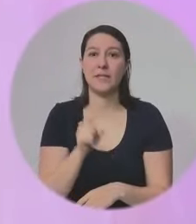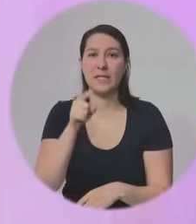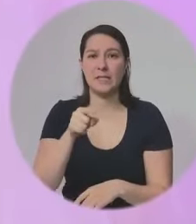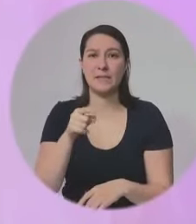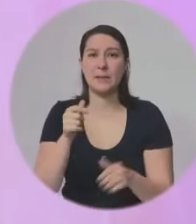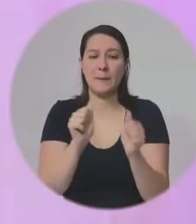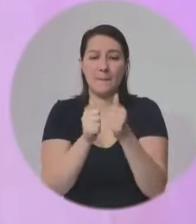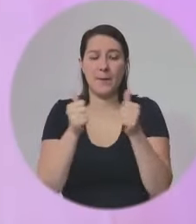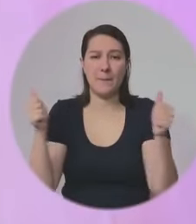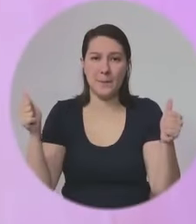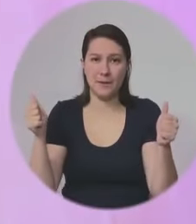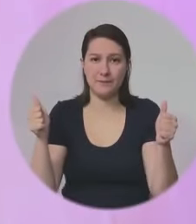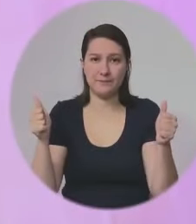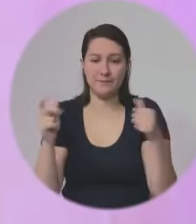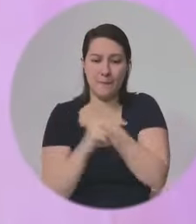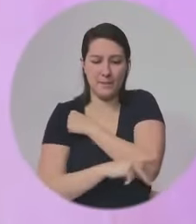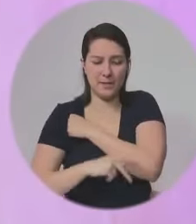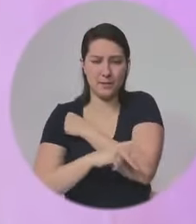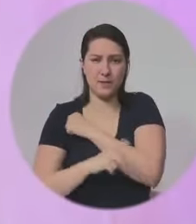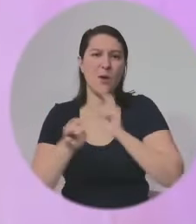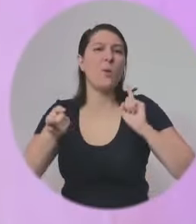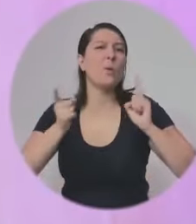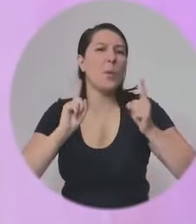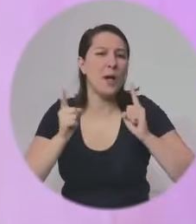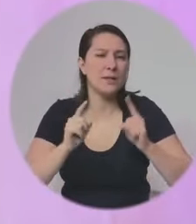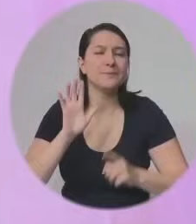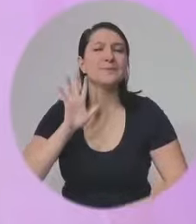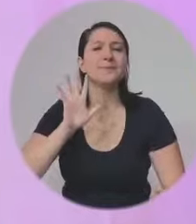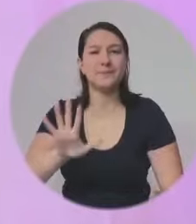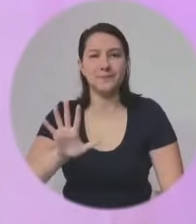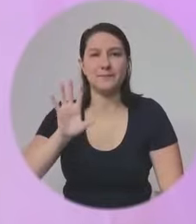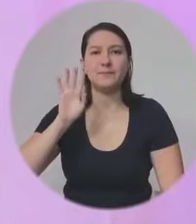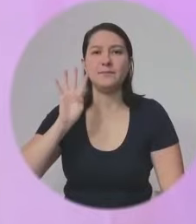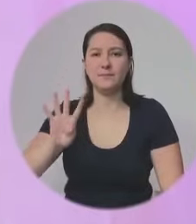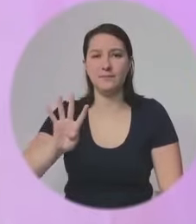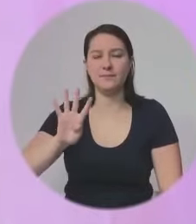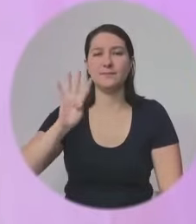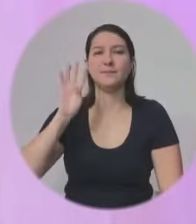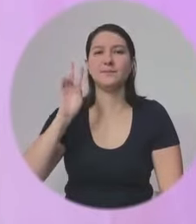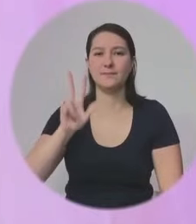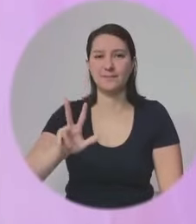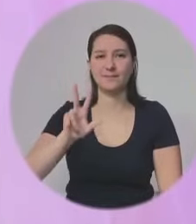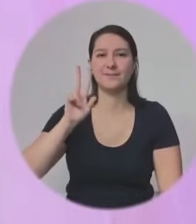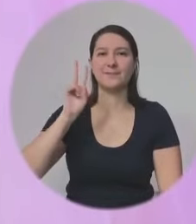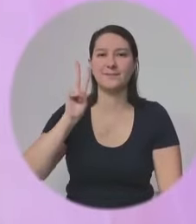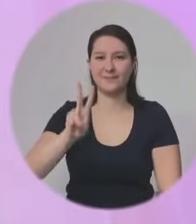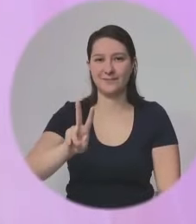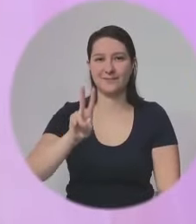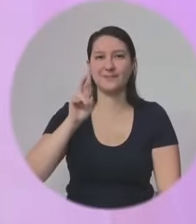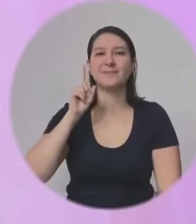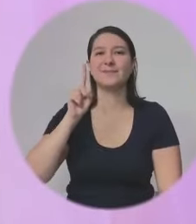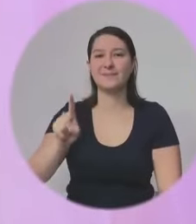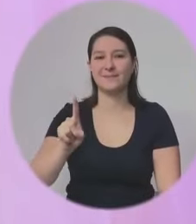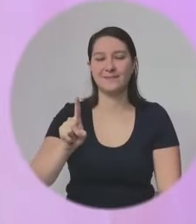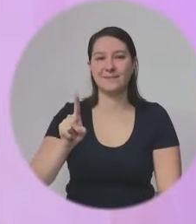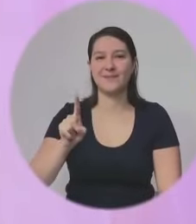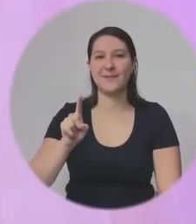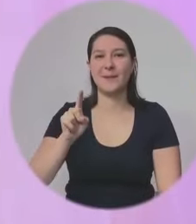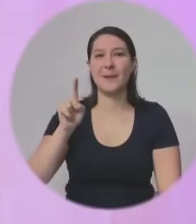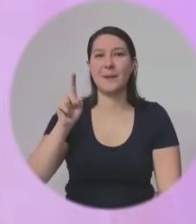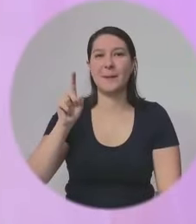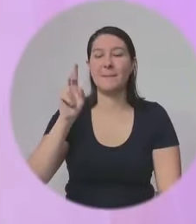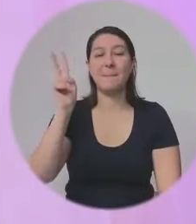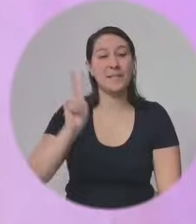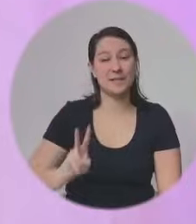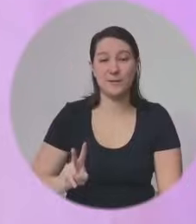mapa 5 4 3 2 1 Venezuela no